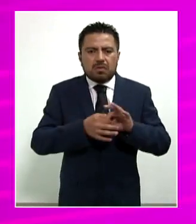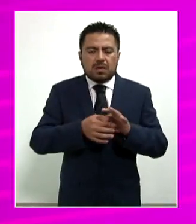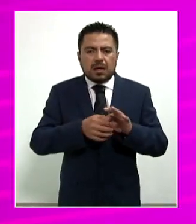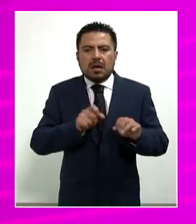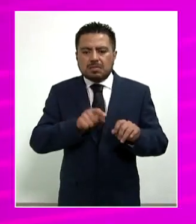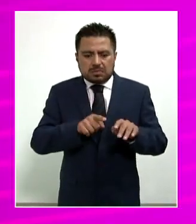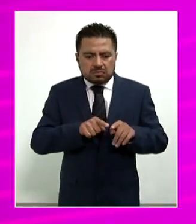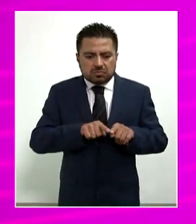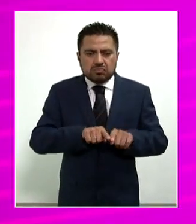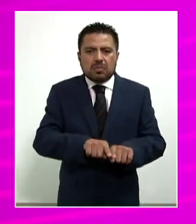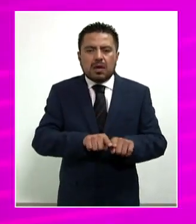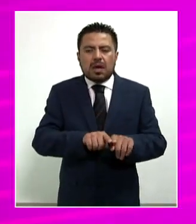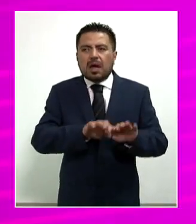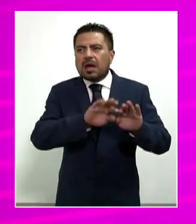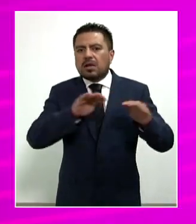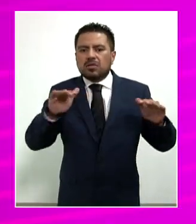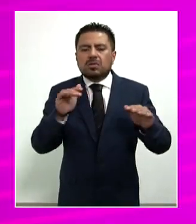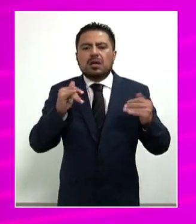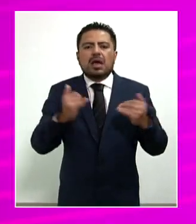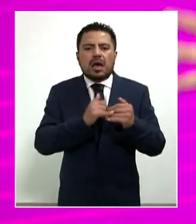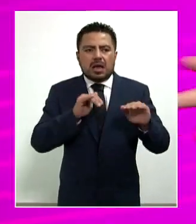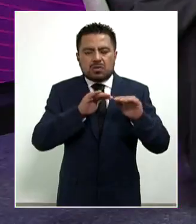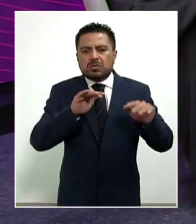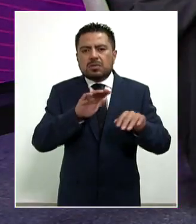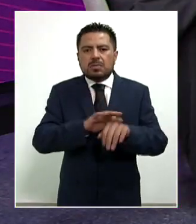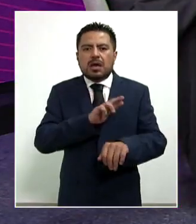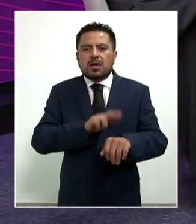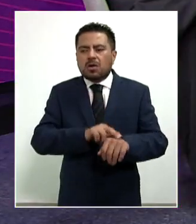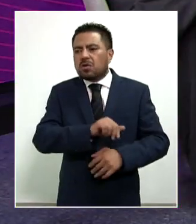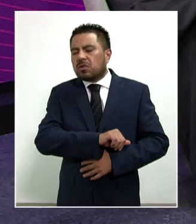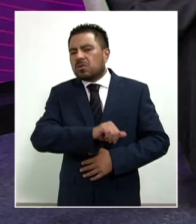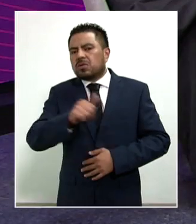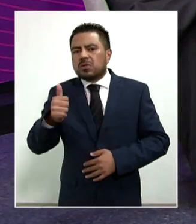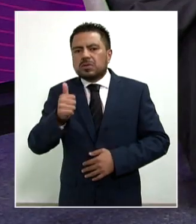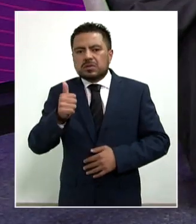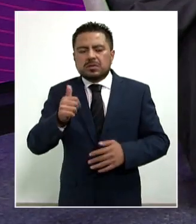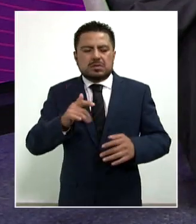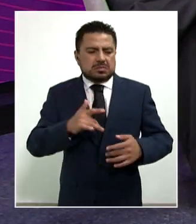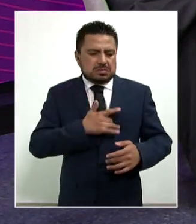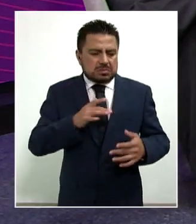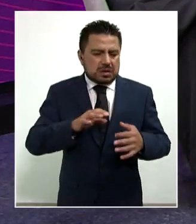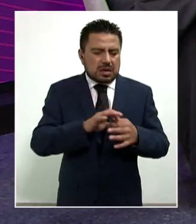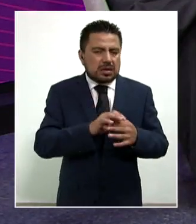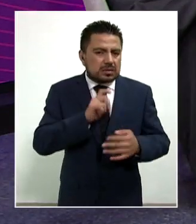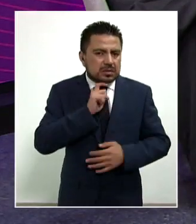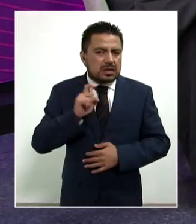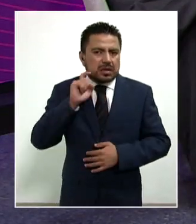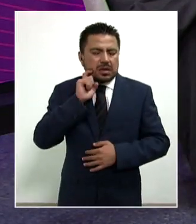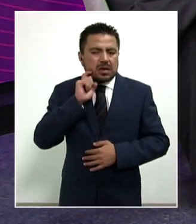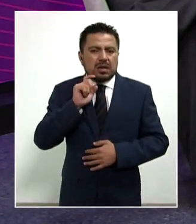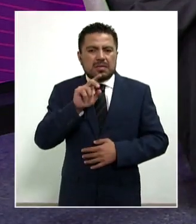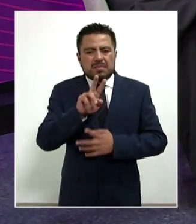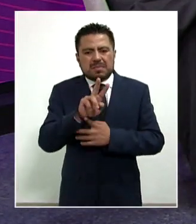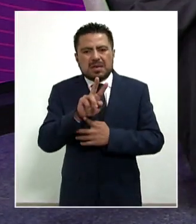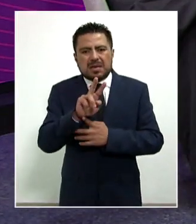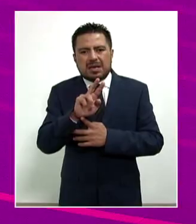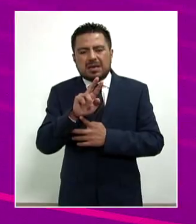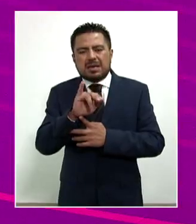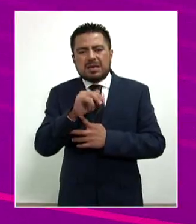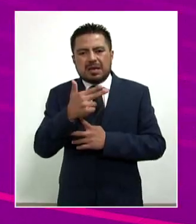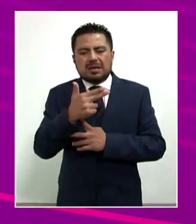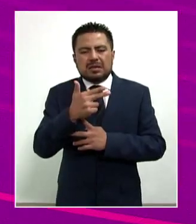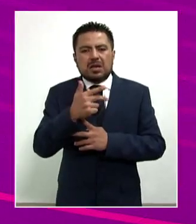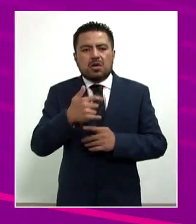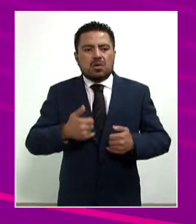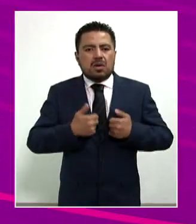la par con los adultos y los adultos mayores. En otros, por ejemplo, los prejuicios asociados a la sexualidad o al VIH, los jóvenes suelen